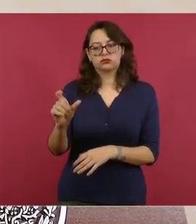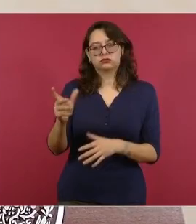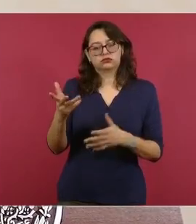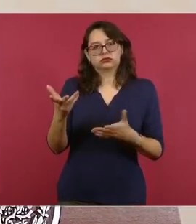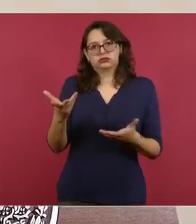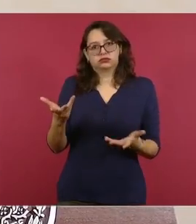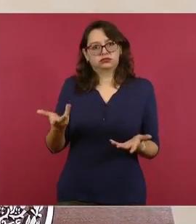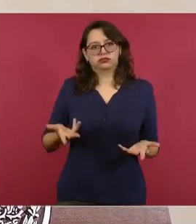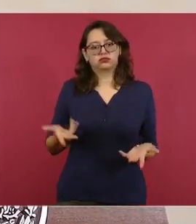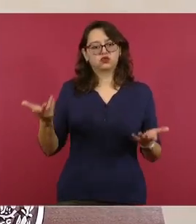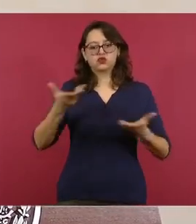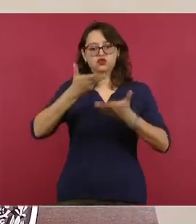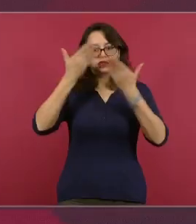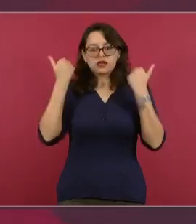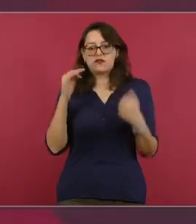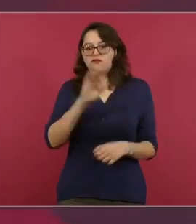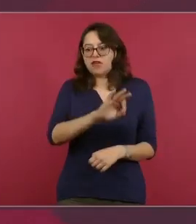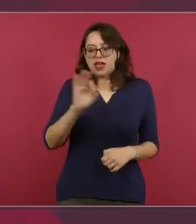sin duda